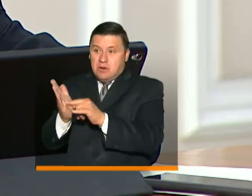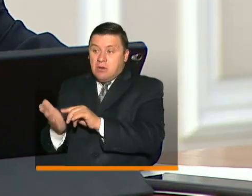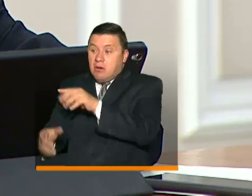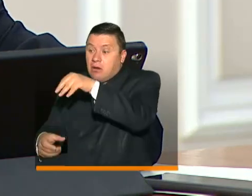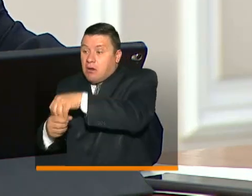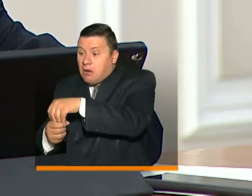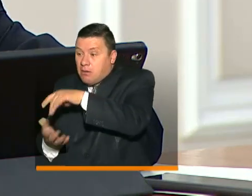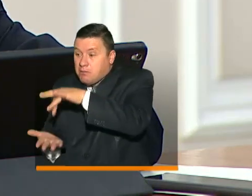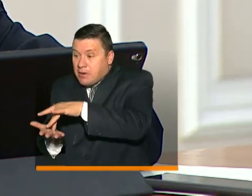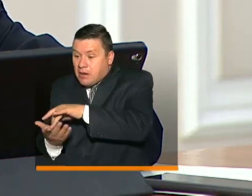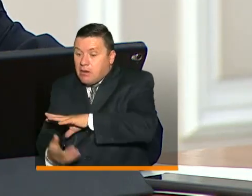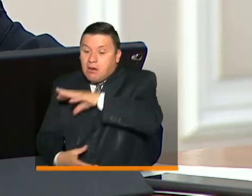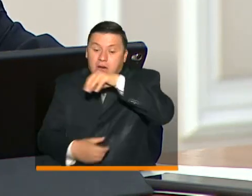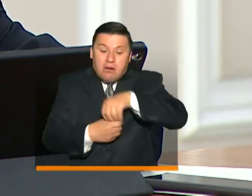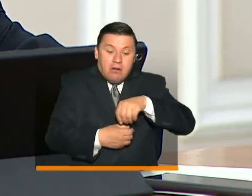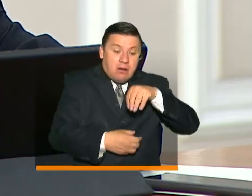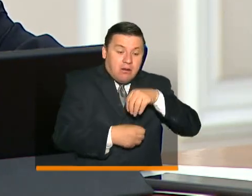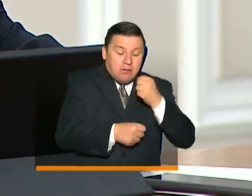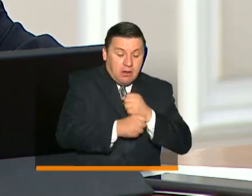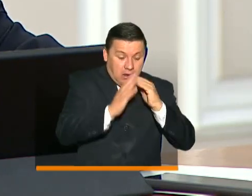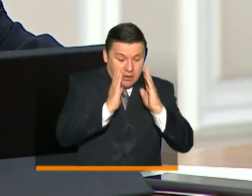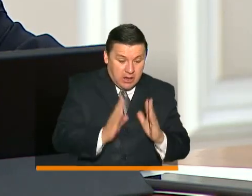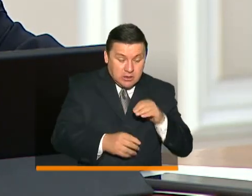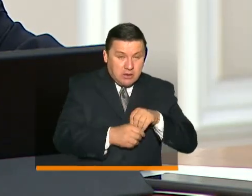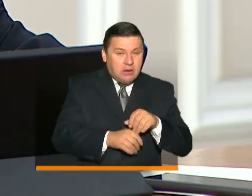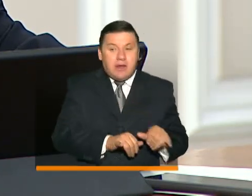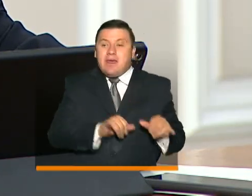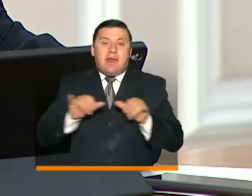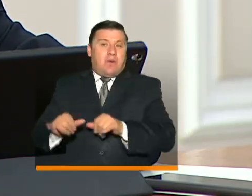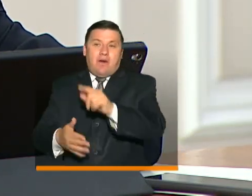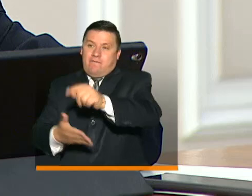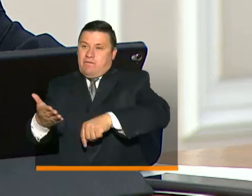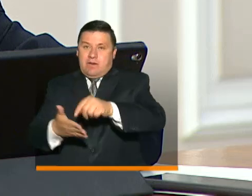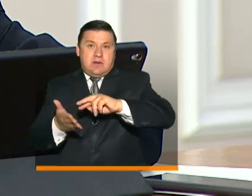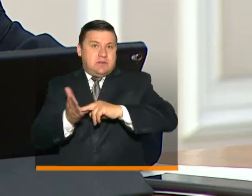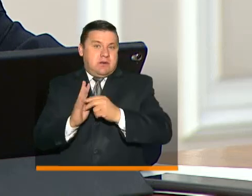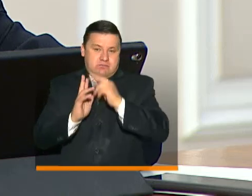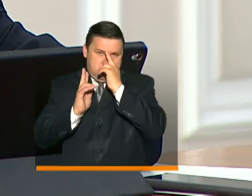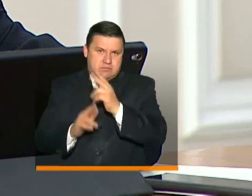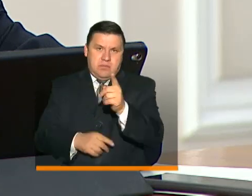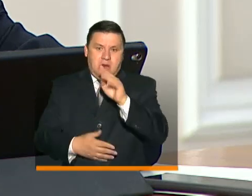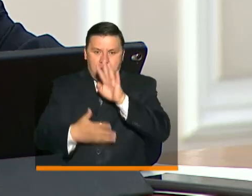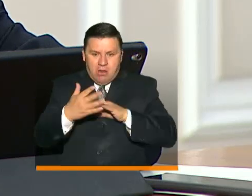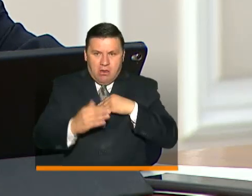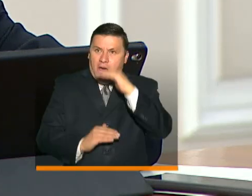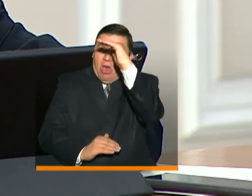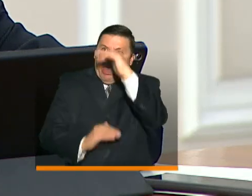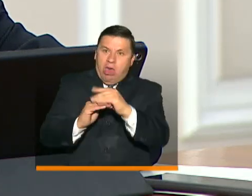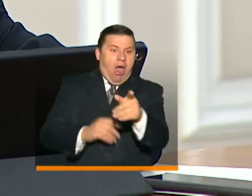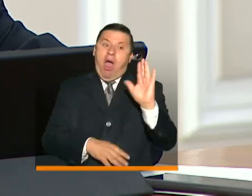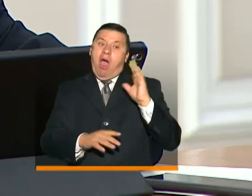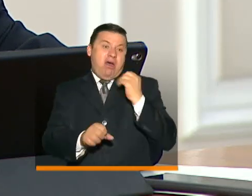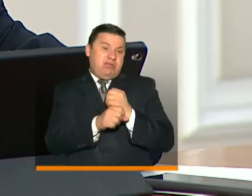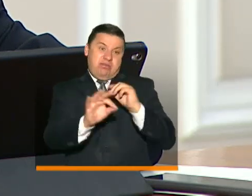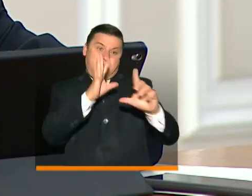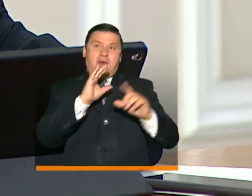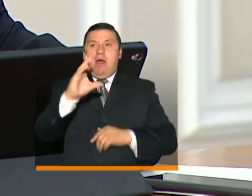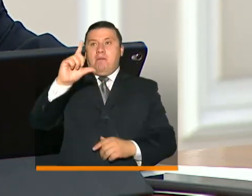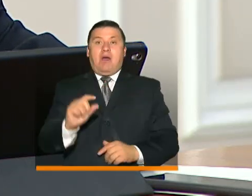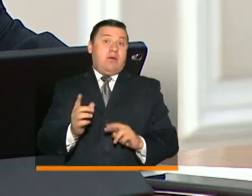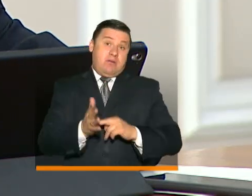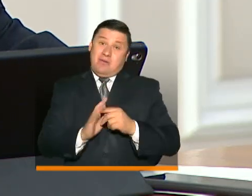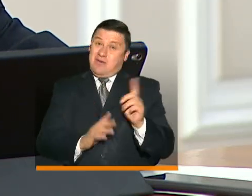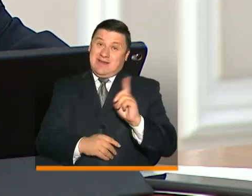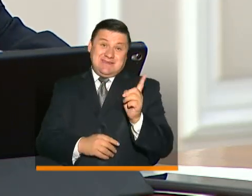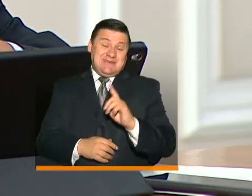iguales de acuerdo al contrato de trabajo que firmaron las partes. Esto significa que no habrá disminución de salario. Esto